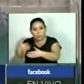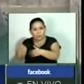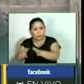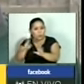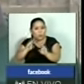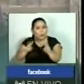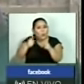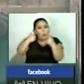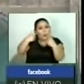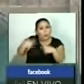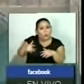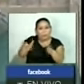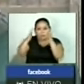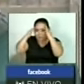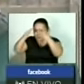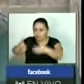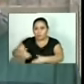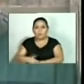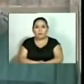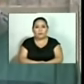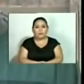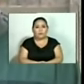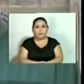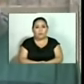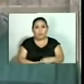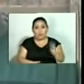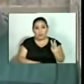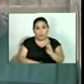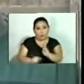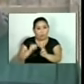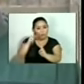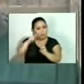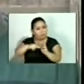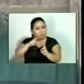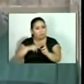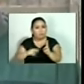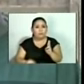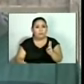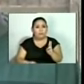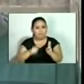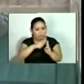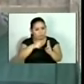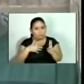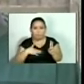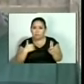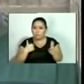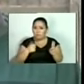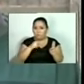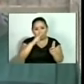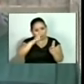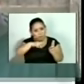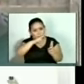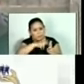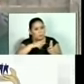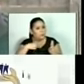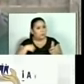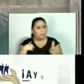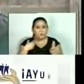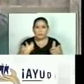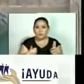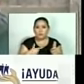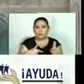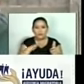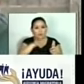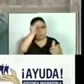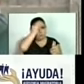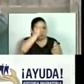menores nivel de atención médica. Los pacientes están bastante estables con sus parámetros vitales, es por eso que se